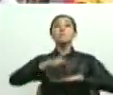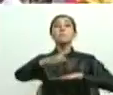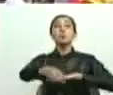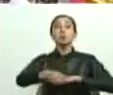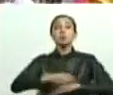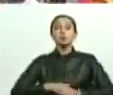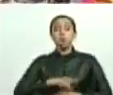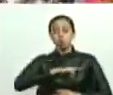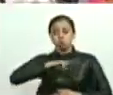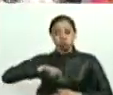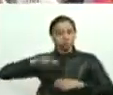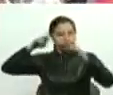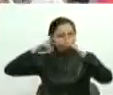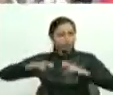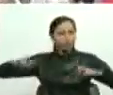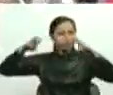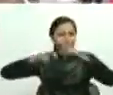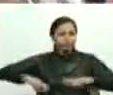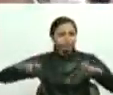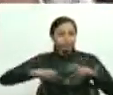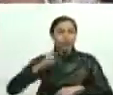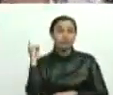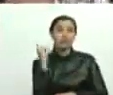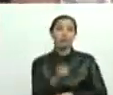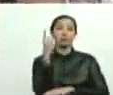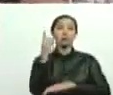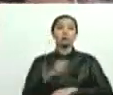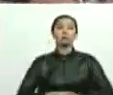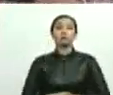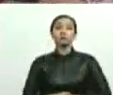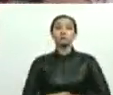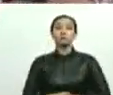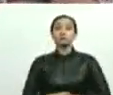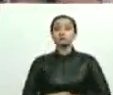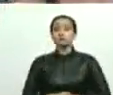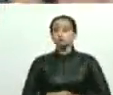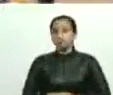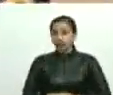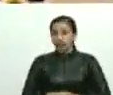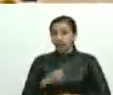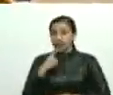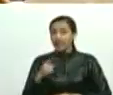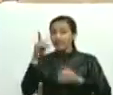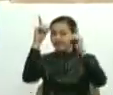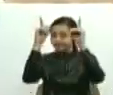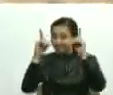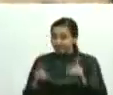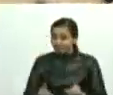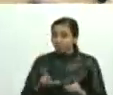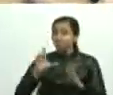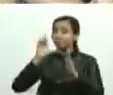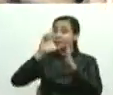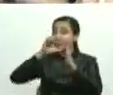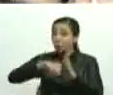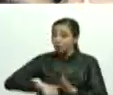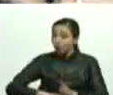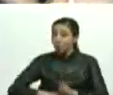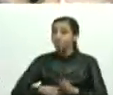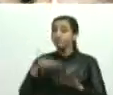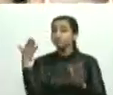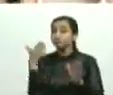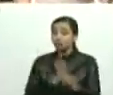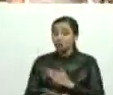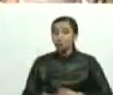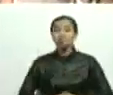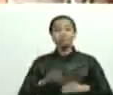Estamos procesando denuncias. Y no se asombren de decisiones draconianas por parte de la